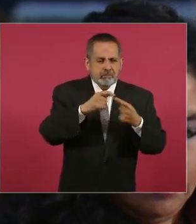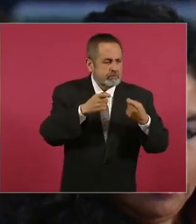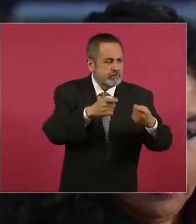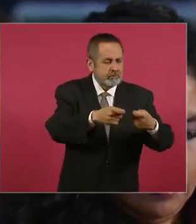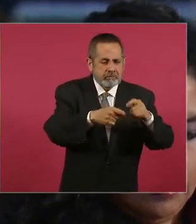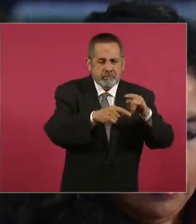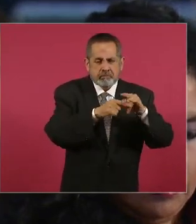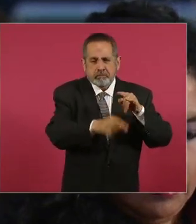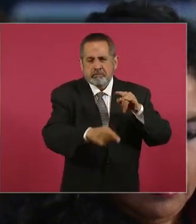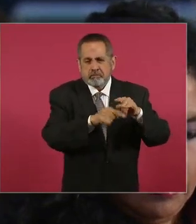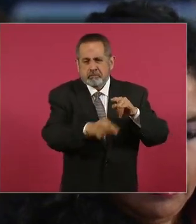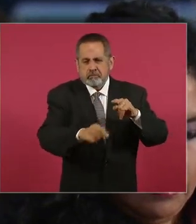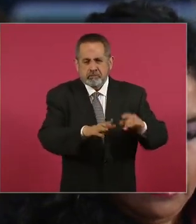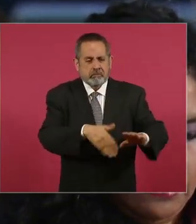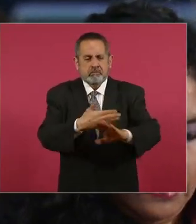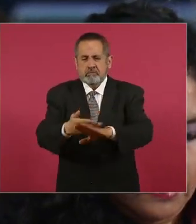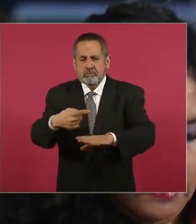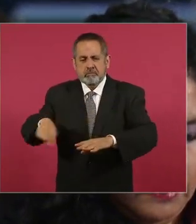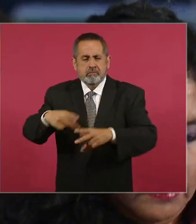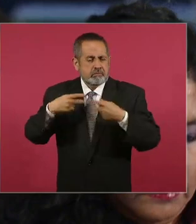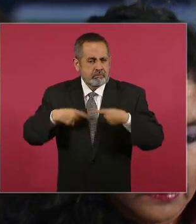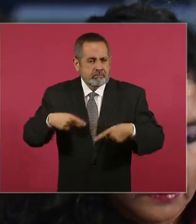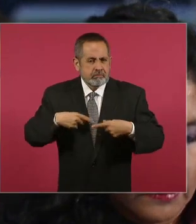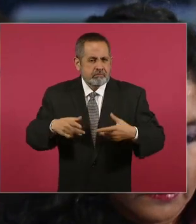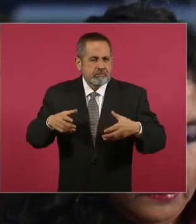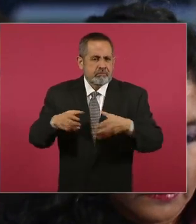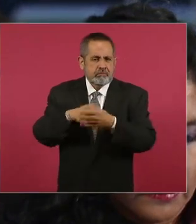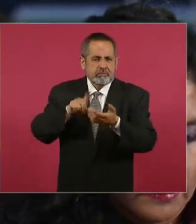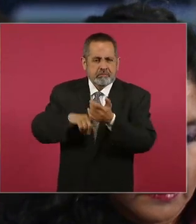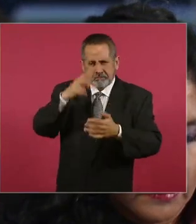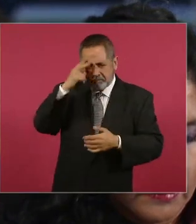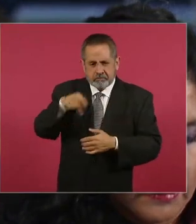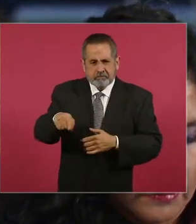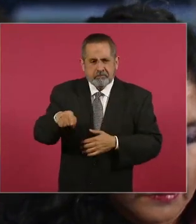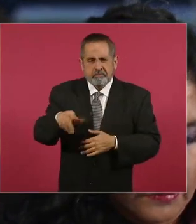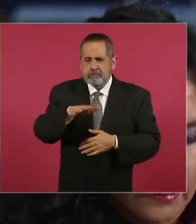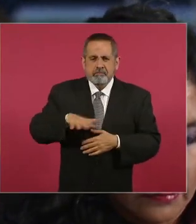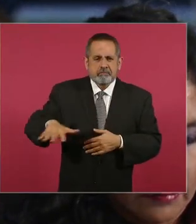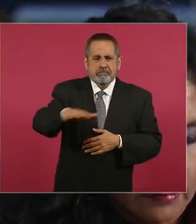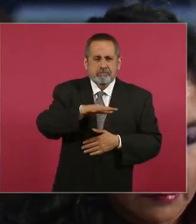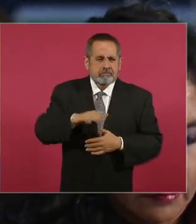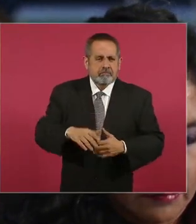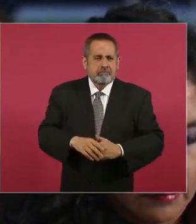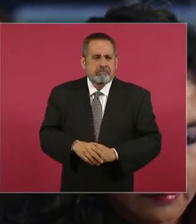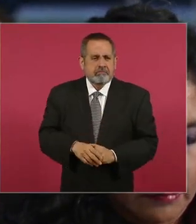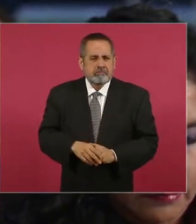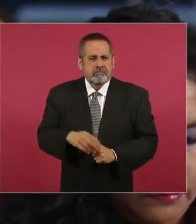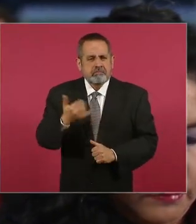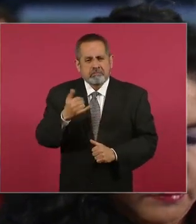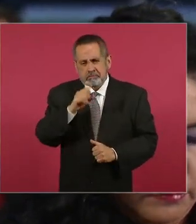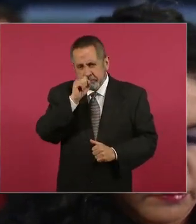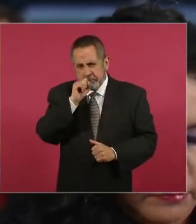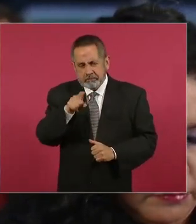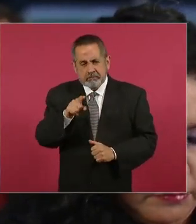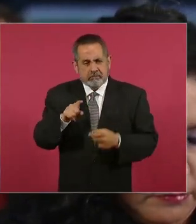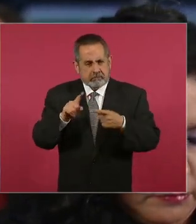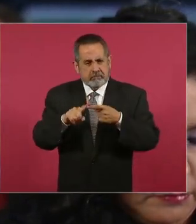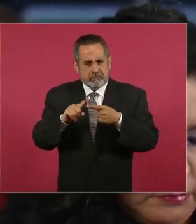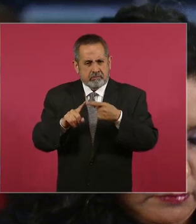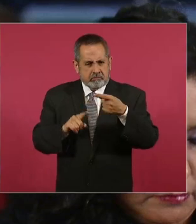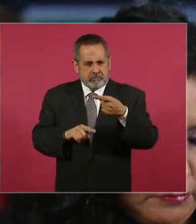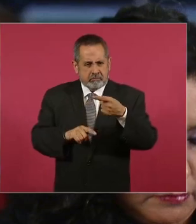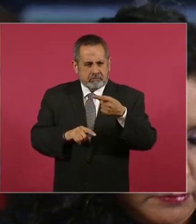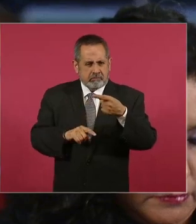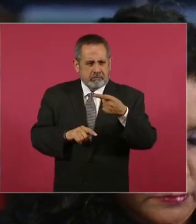utilizados ya para atacar a las personas, a los ciudadanos en México, en estas regiones. Y bueno, primero